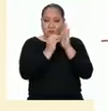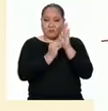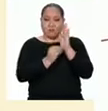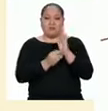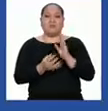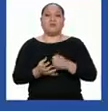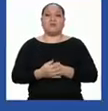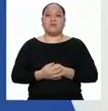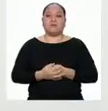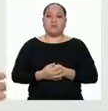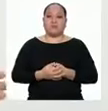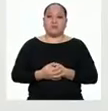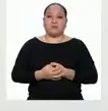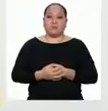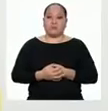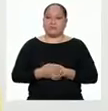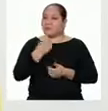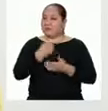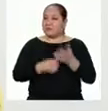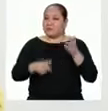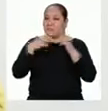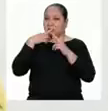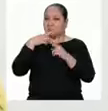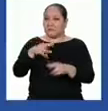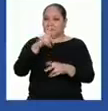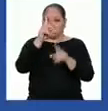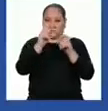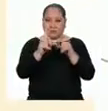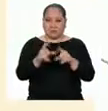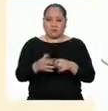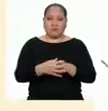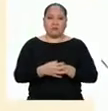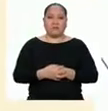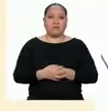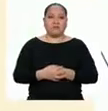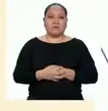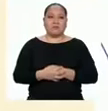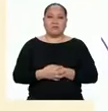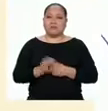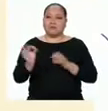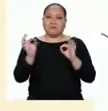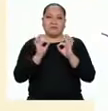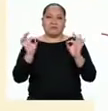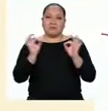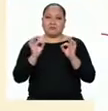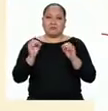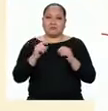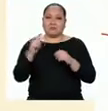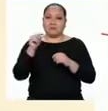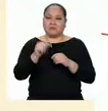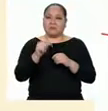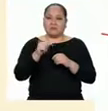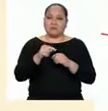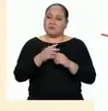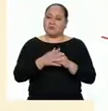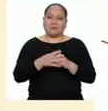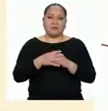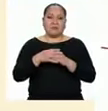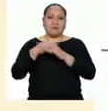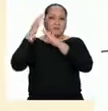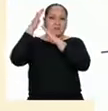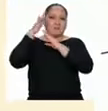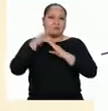las opciones. ¿Qué respondieron las personas entrevistadas? Nadie respondió que el lugar de discriminación haya